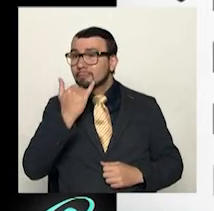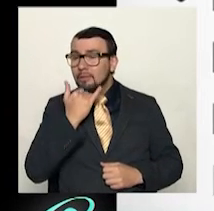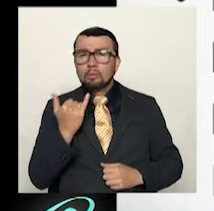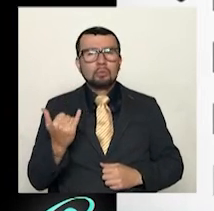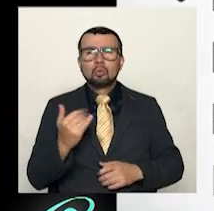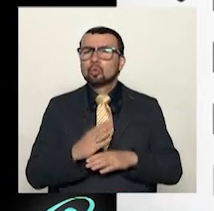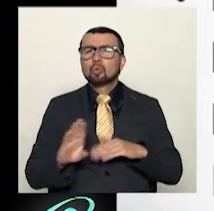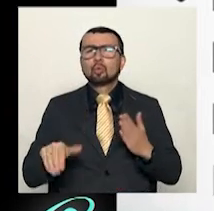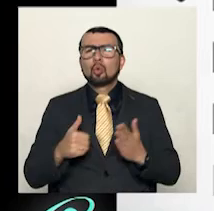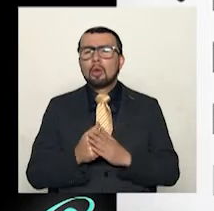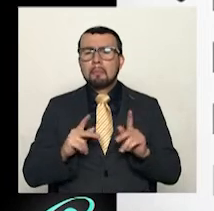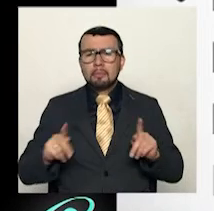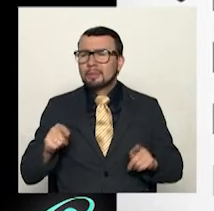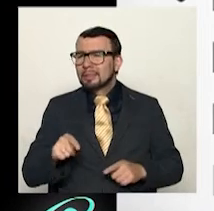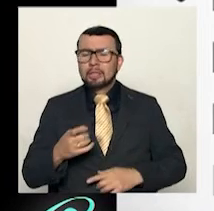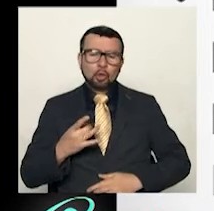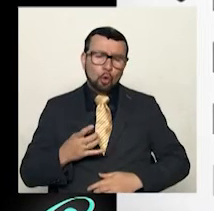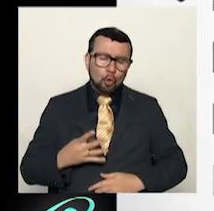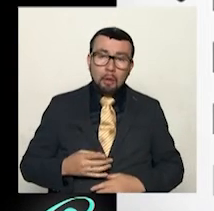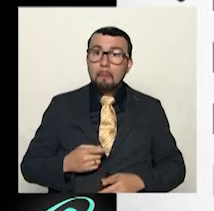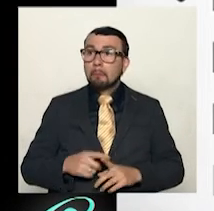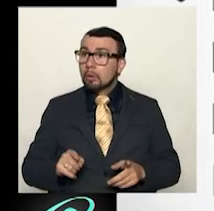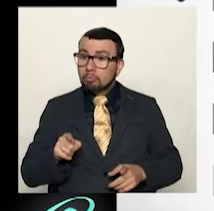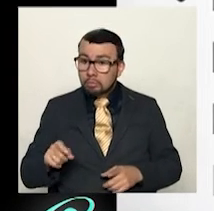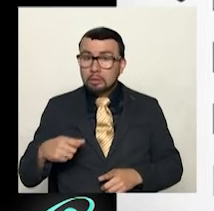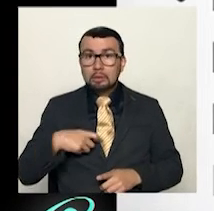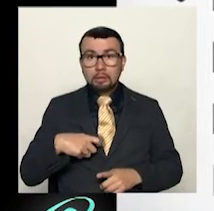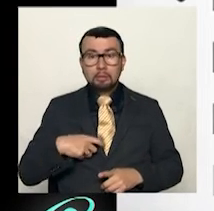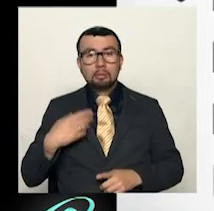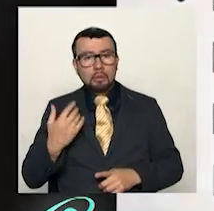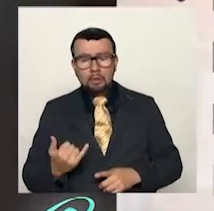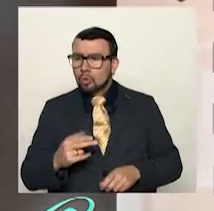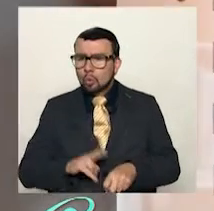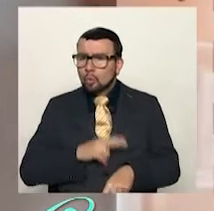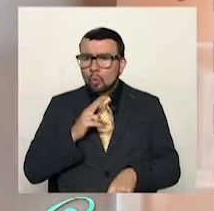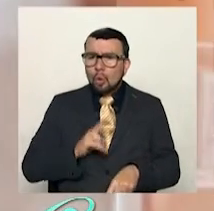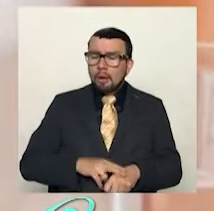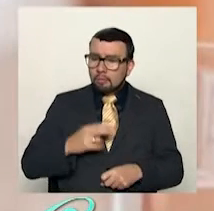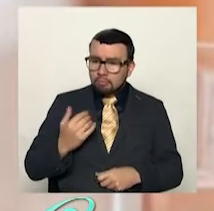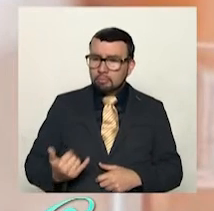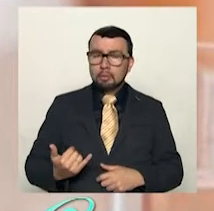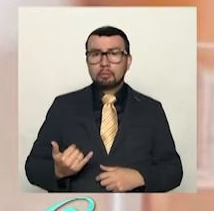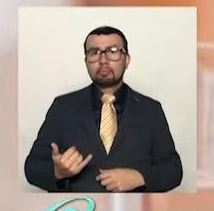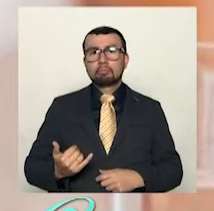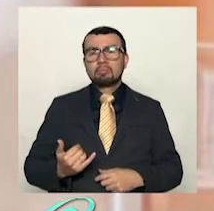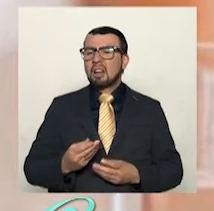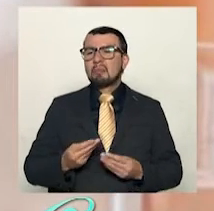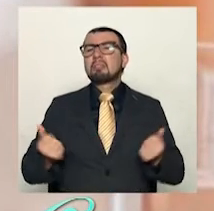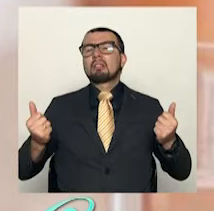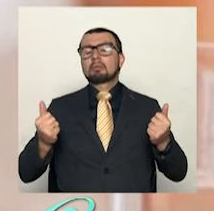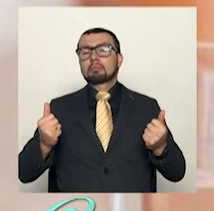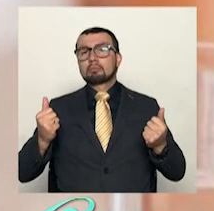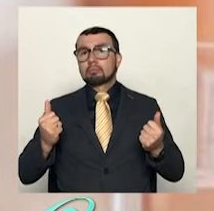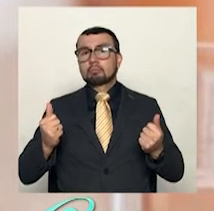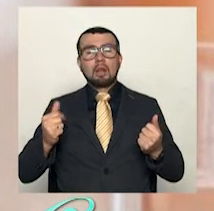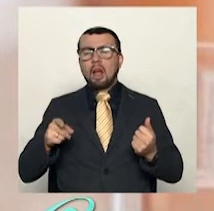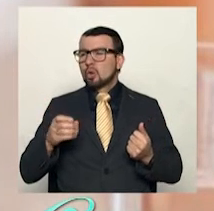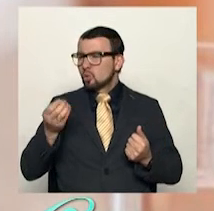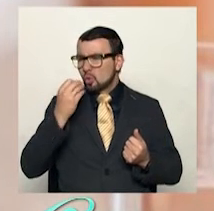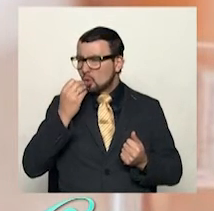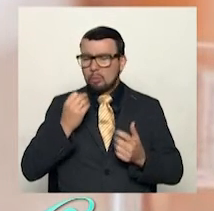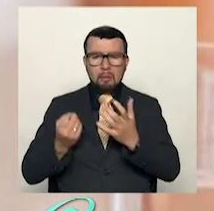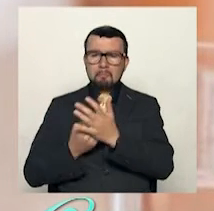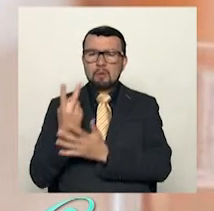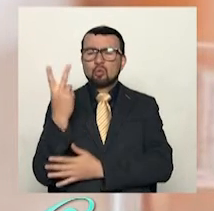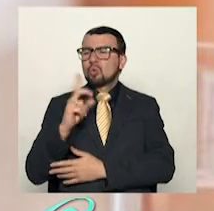personas que les duele el estómago pero que tienen una ecografía abdominal normal, eso es colon irritable y se acabó. Ese es el tratamiento, y no coma verduras, no